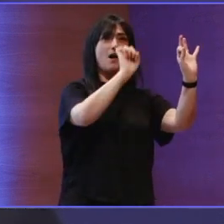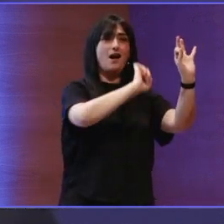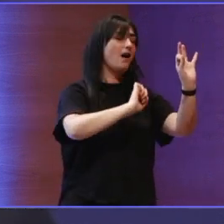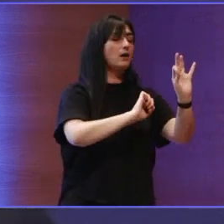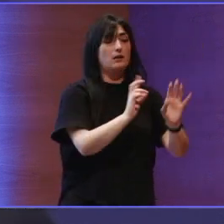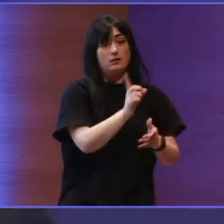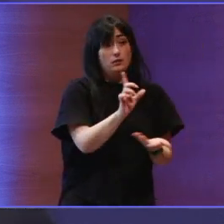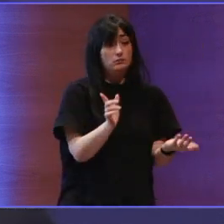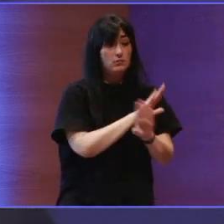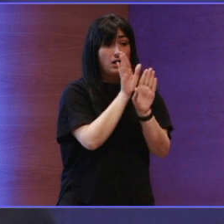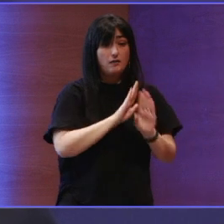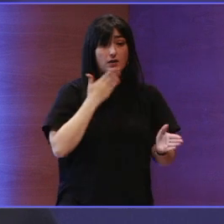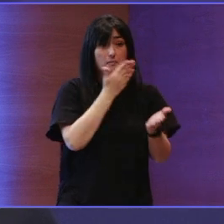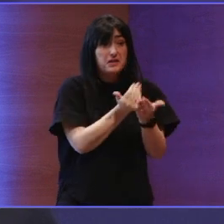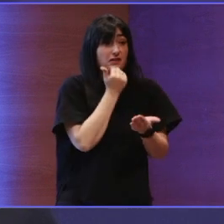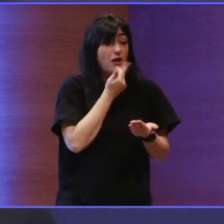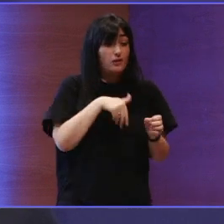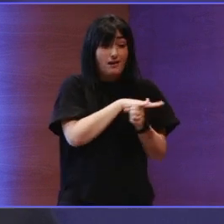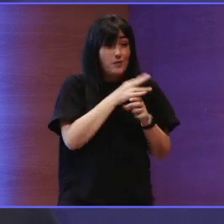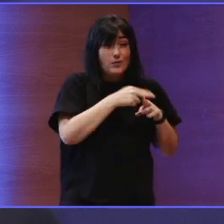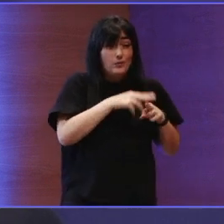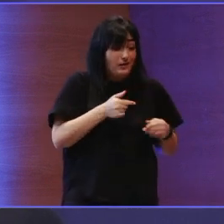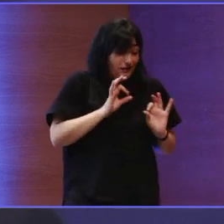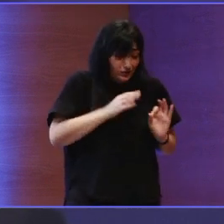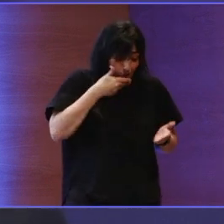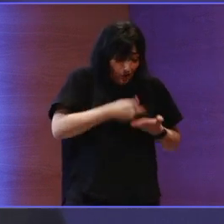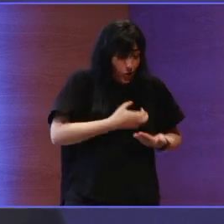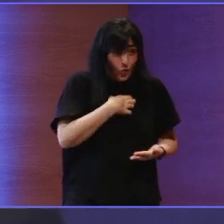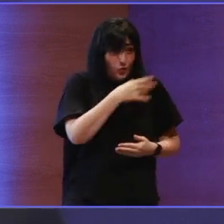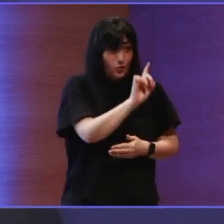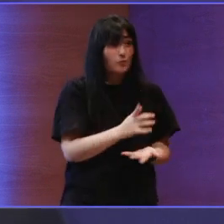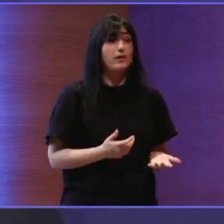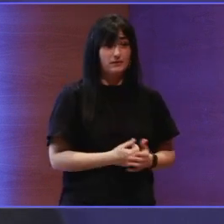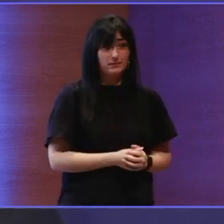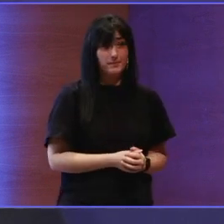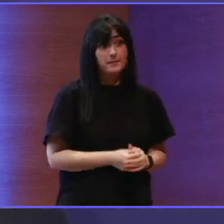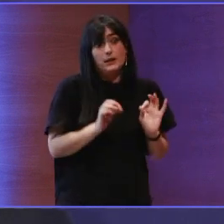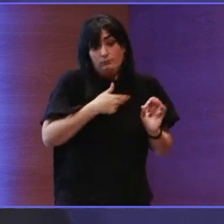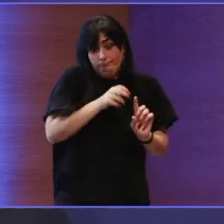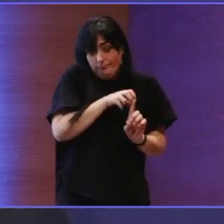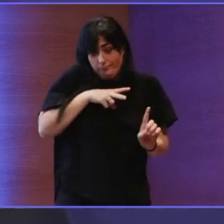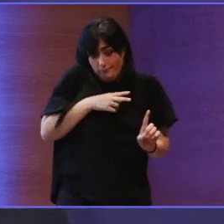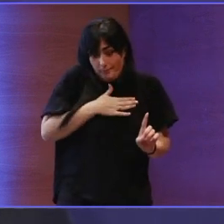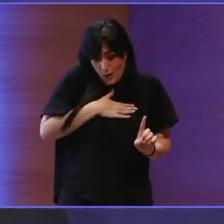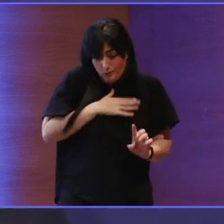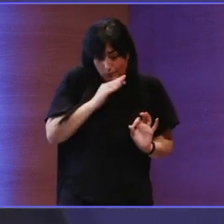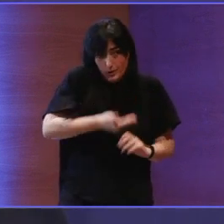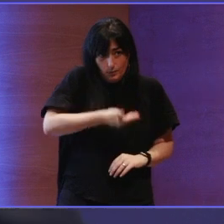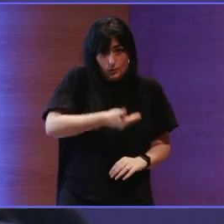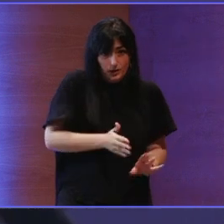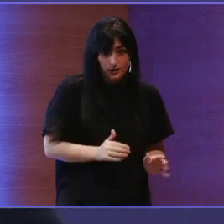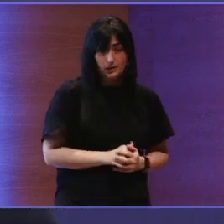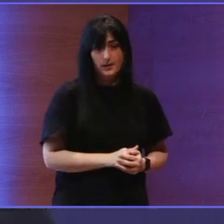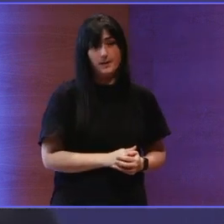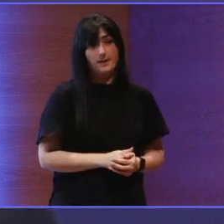que no deberían pedir al ámbito de la política esto también eh desde mi punto de vista es importante Por